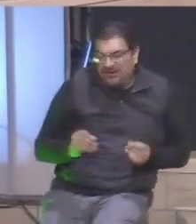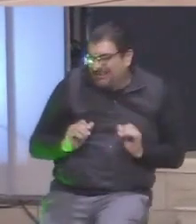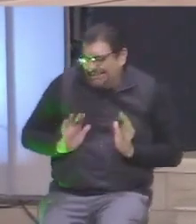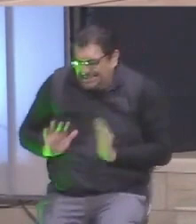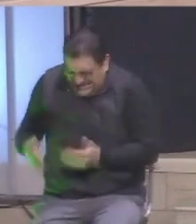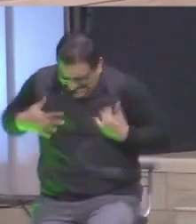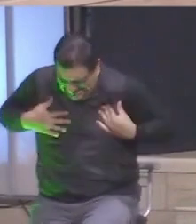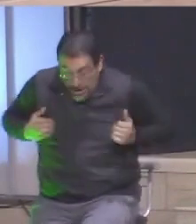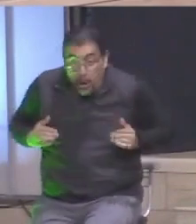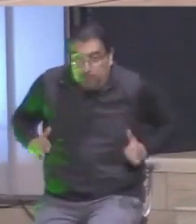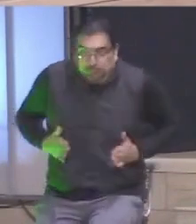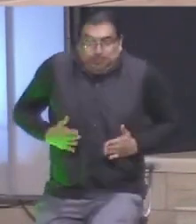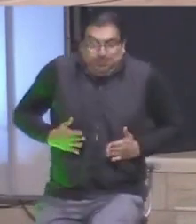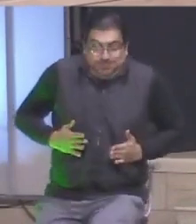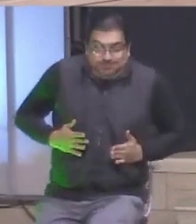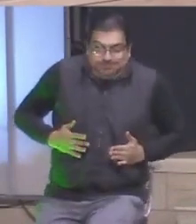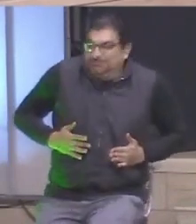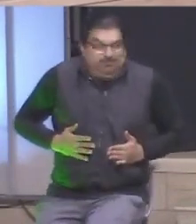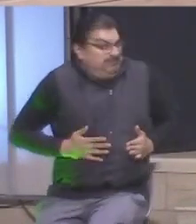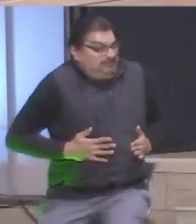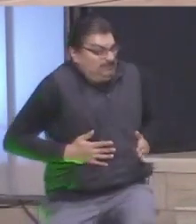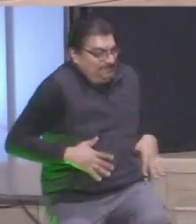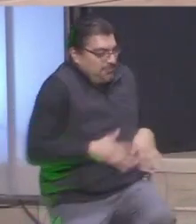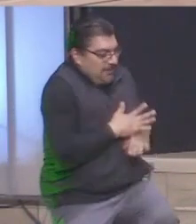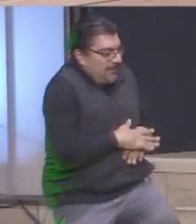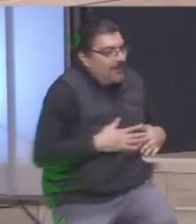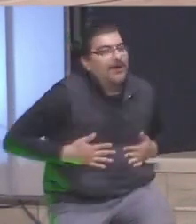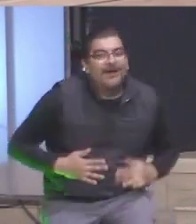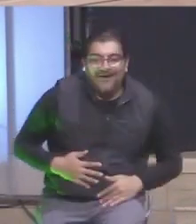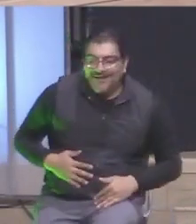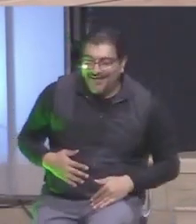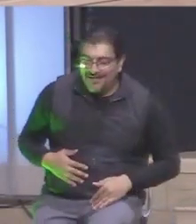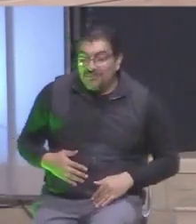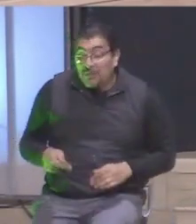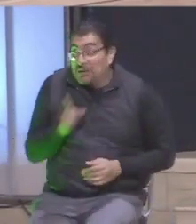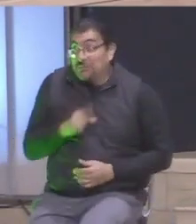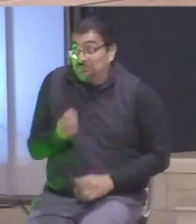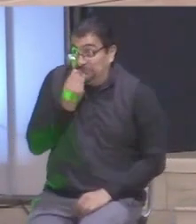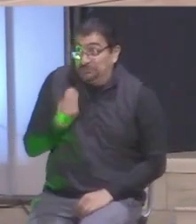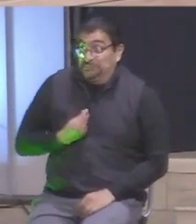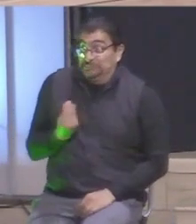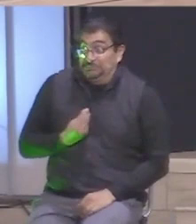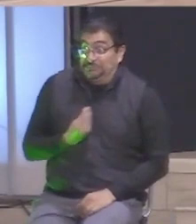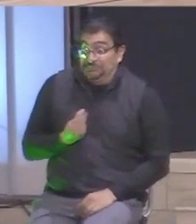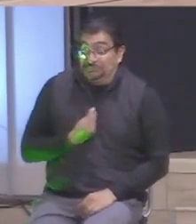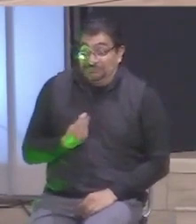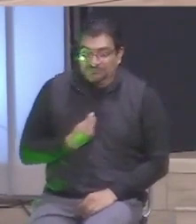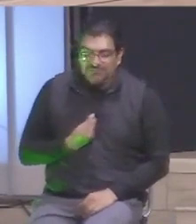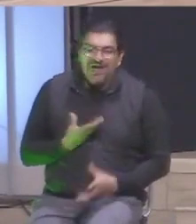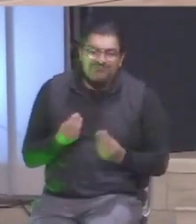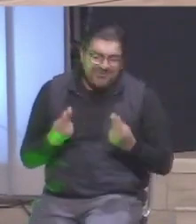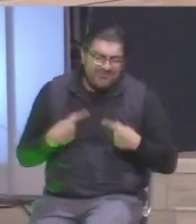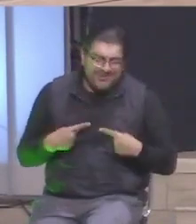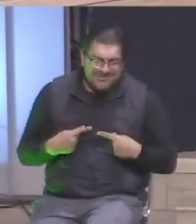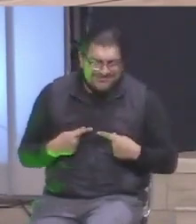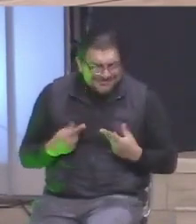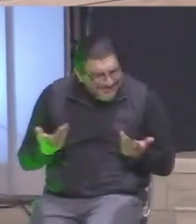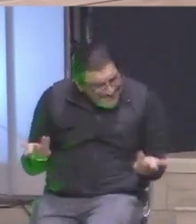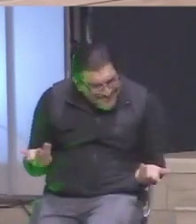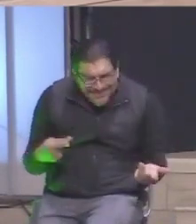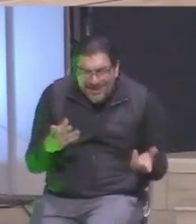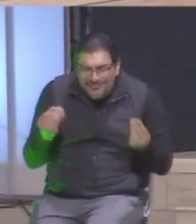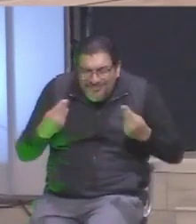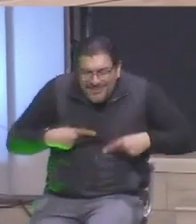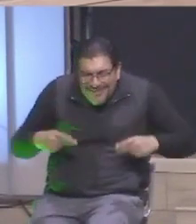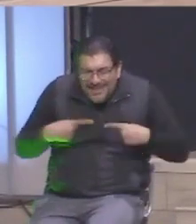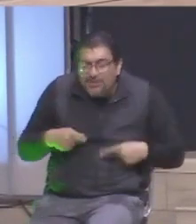cambias la mayoría no se queda ahí porque hay una parte de nosotros los seres humanos que